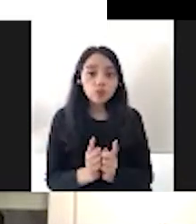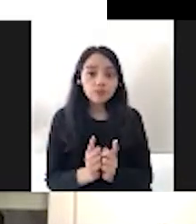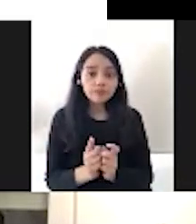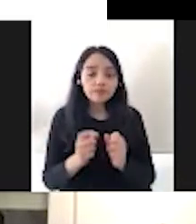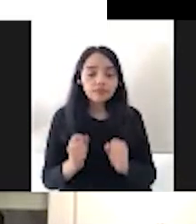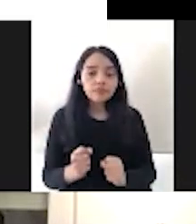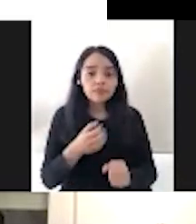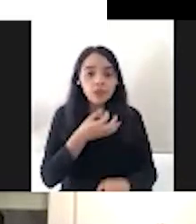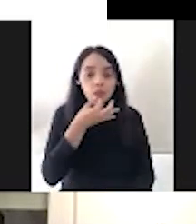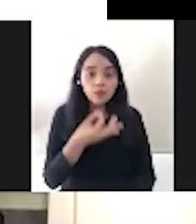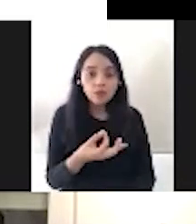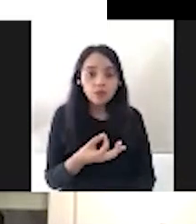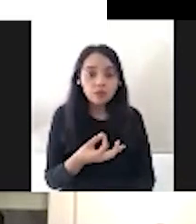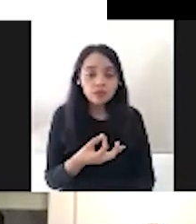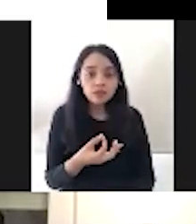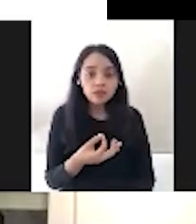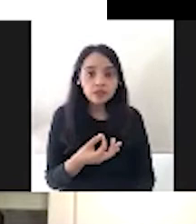que